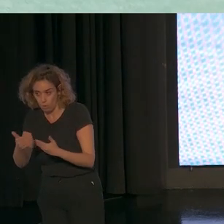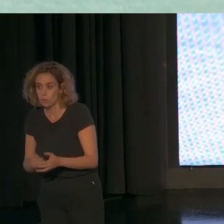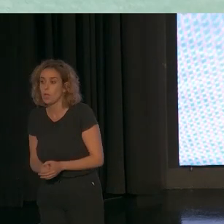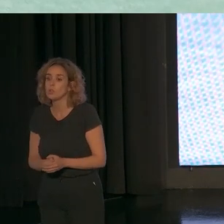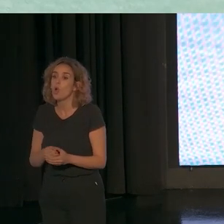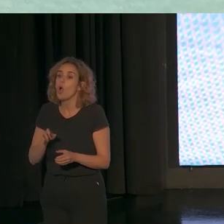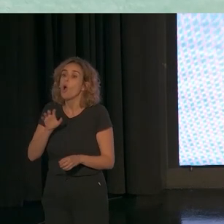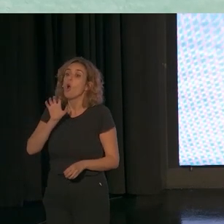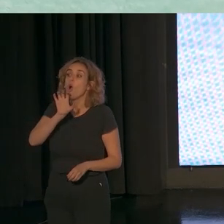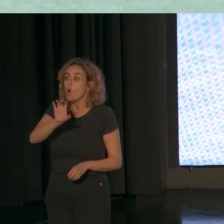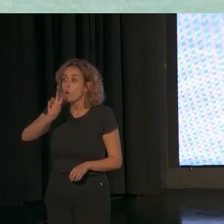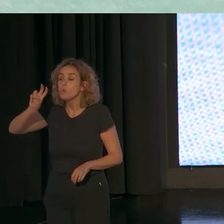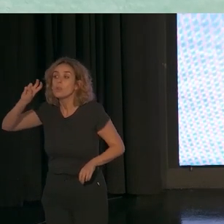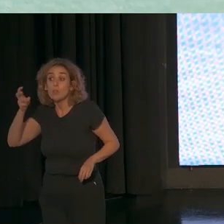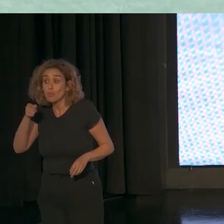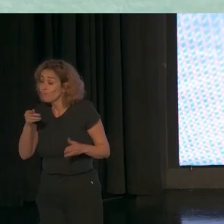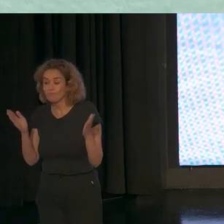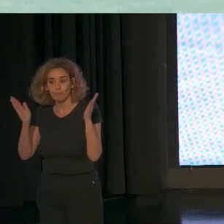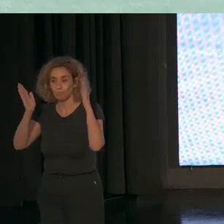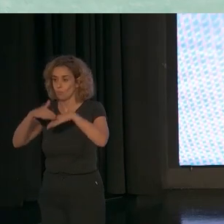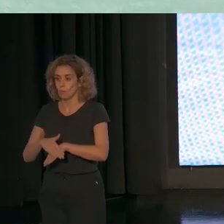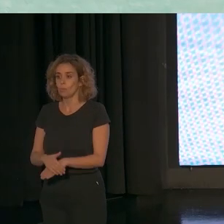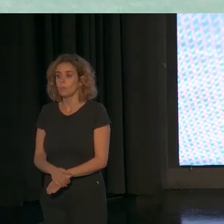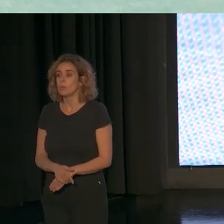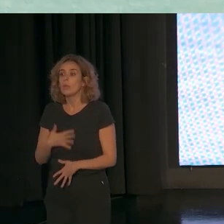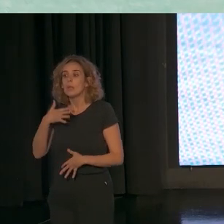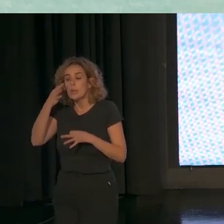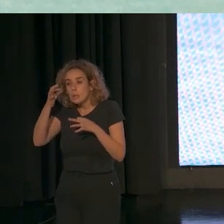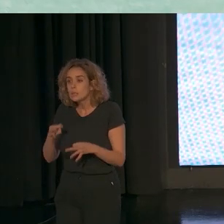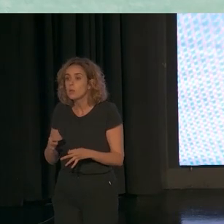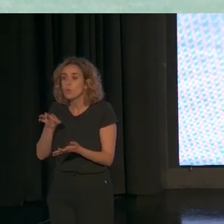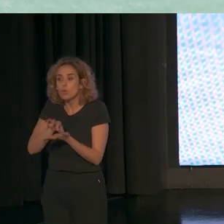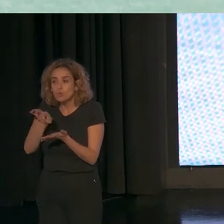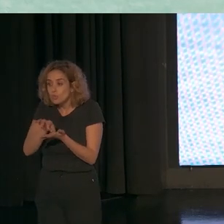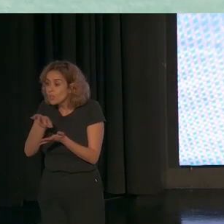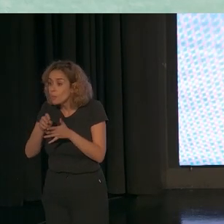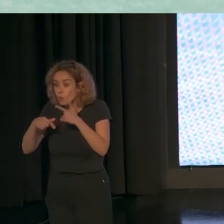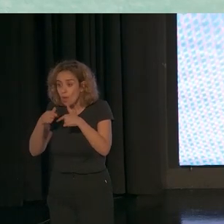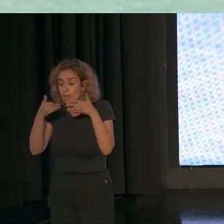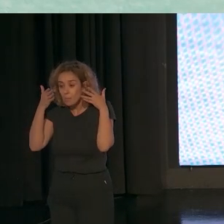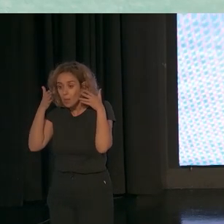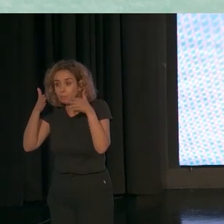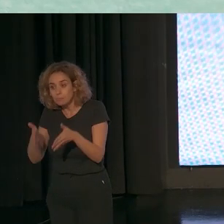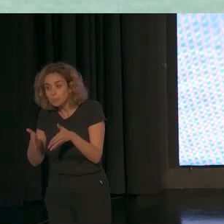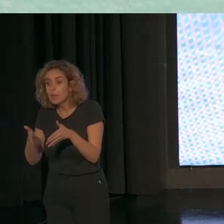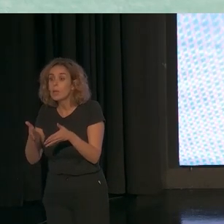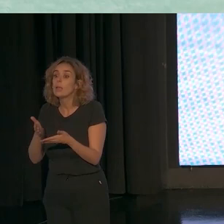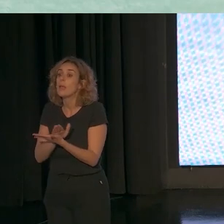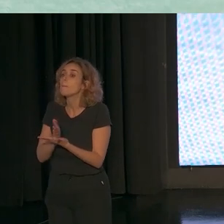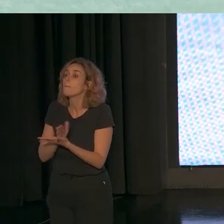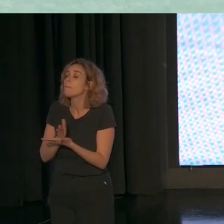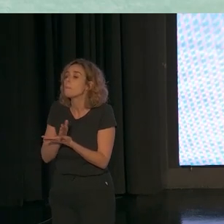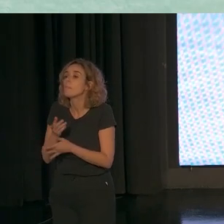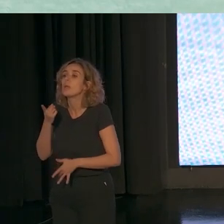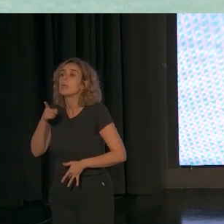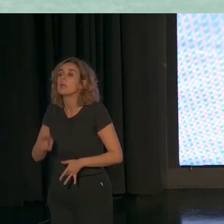otras comunidades esto no existe y son seguramente el mismo servicio que atiende a la familia quién puede intervenir